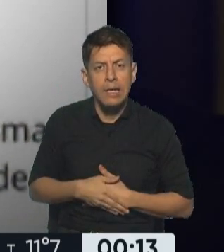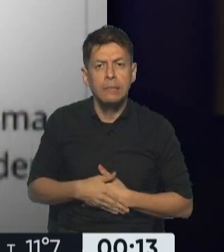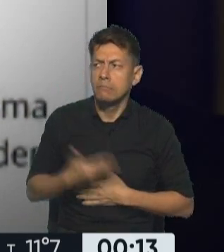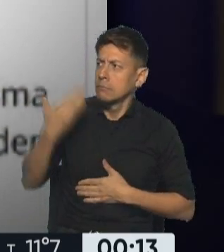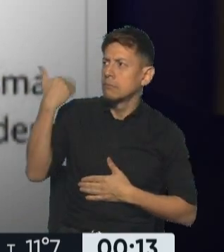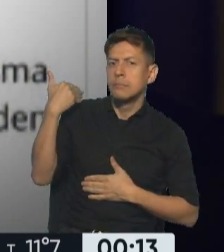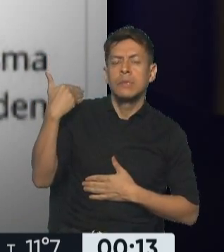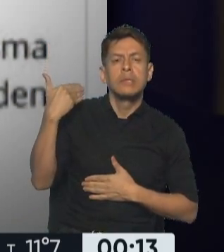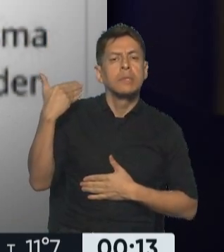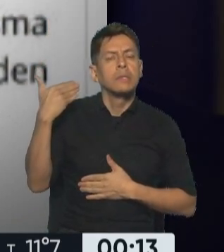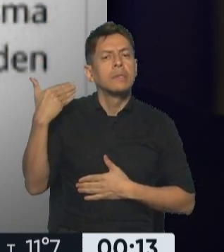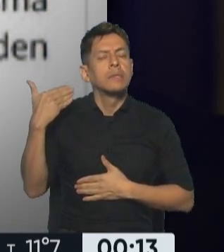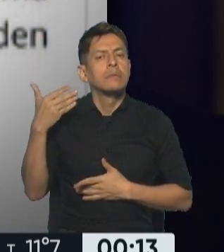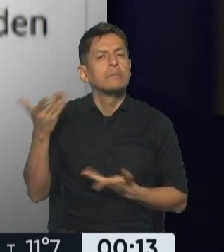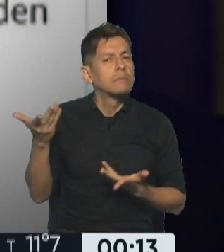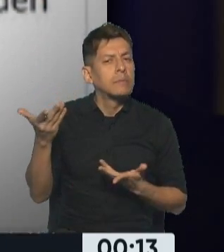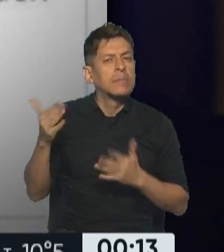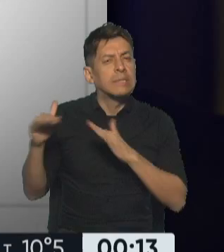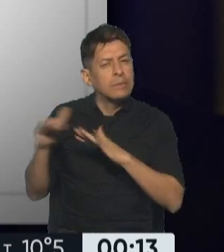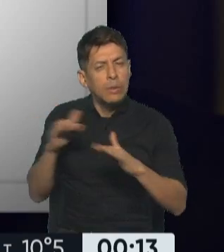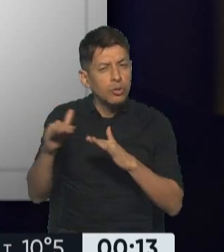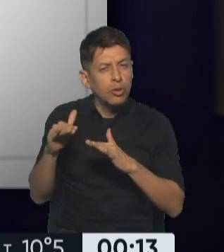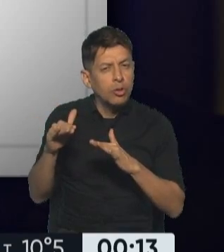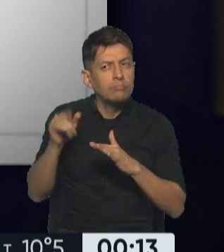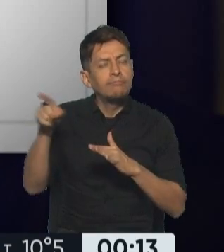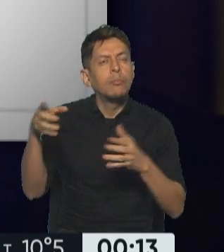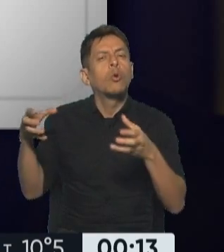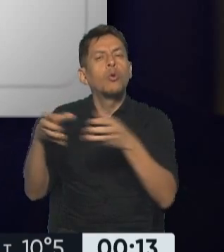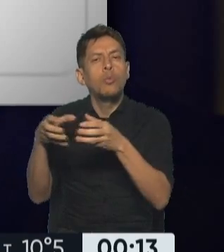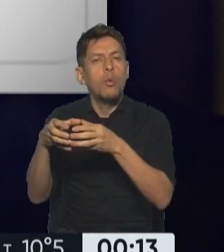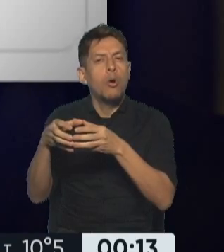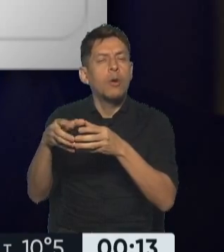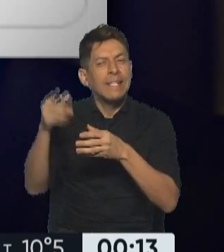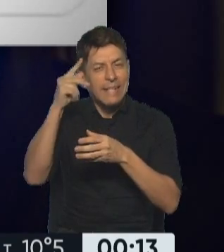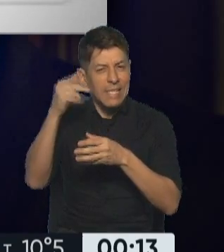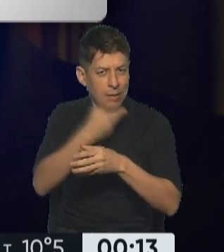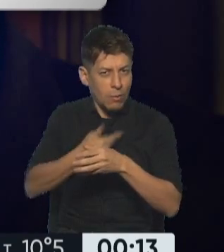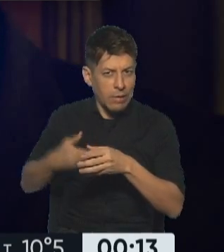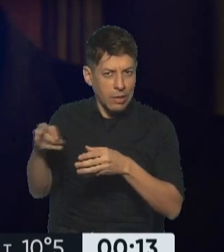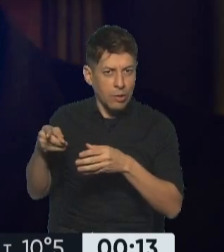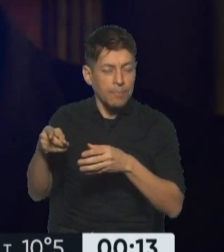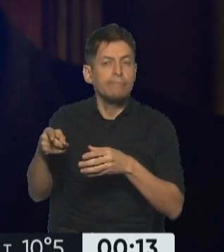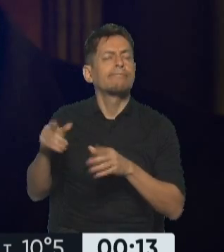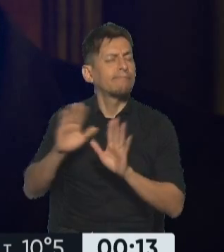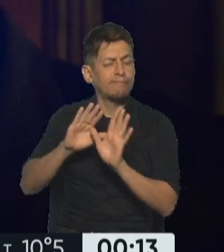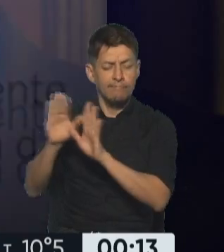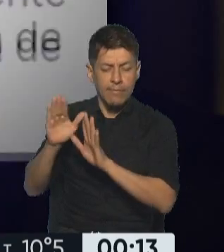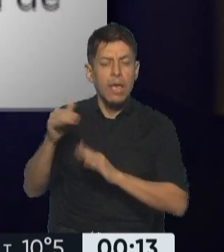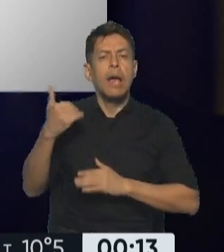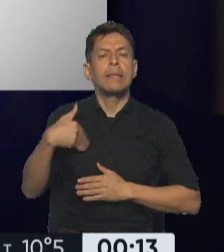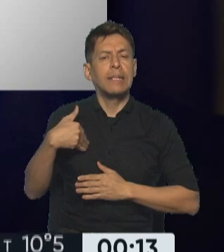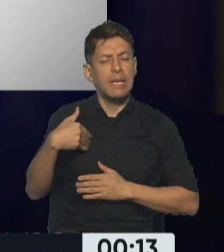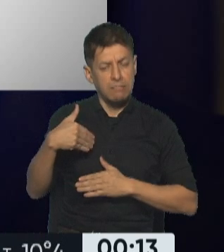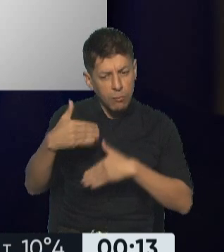días sucedieron cosas en relación al gobierno kirchnerista y ahí vemos que dice: la Argentina va a salir adelante, se puede. Esto